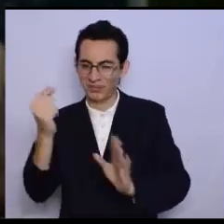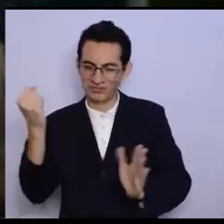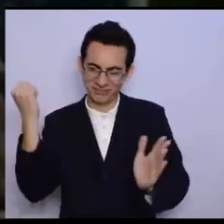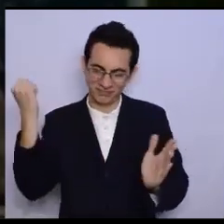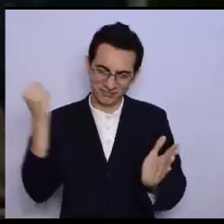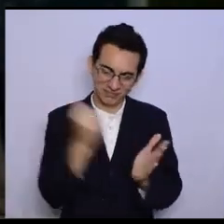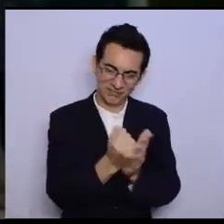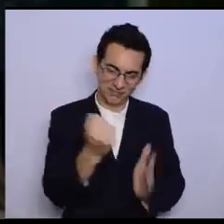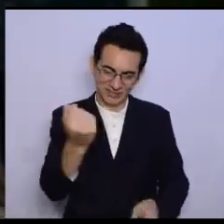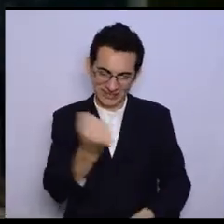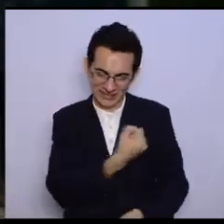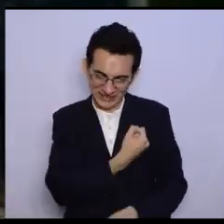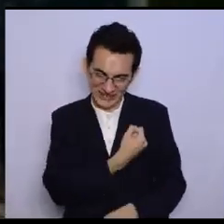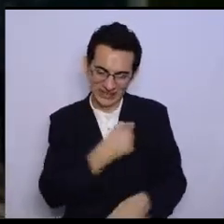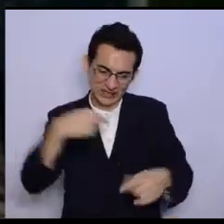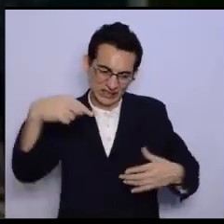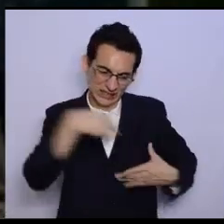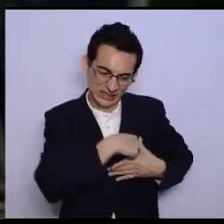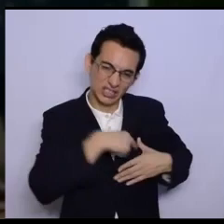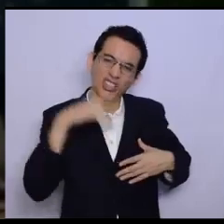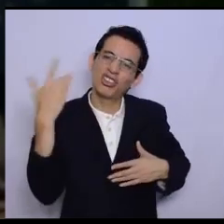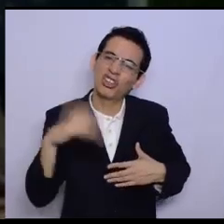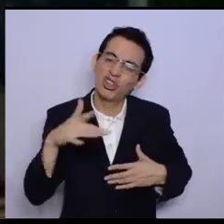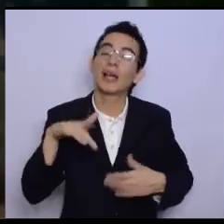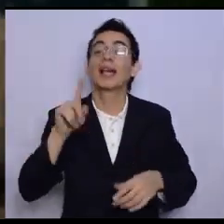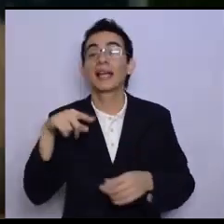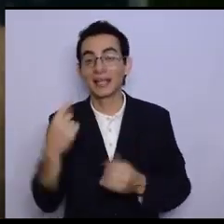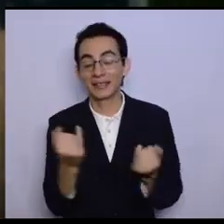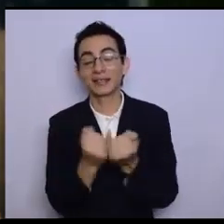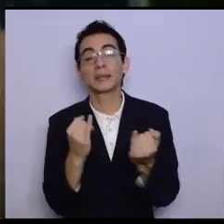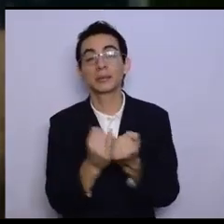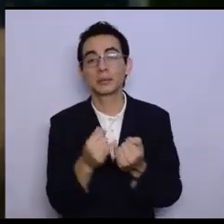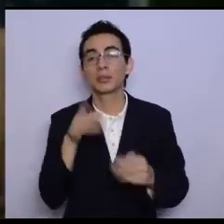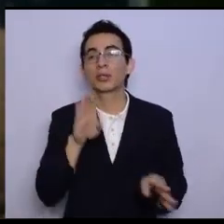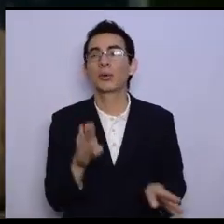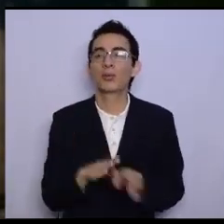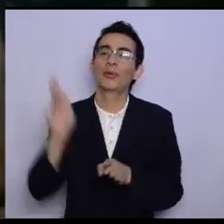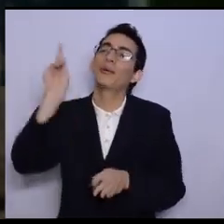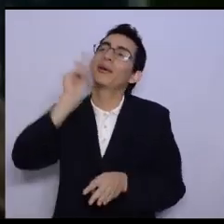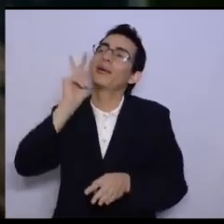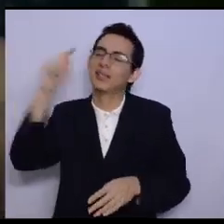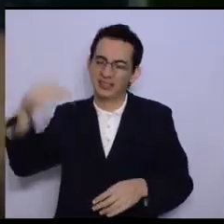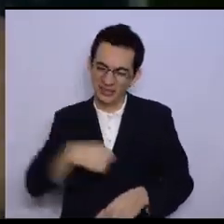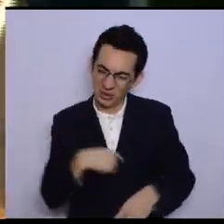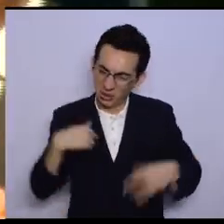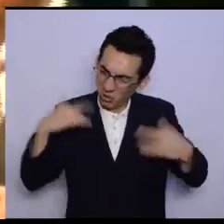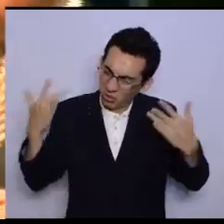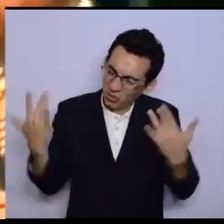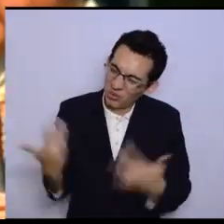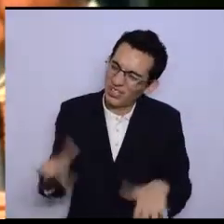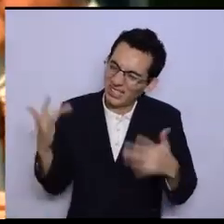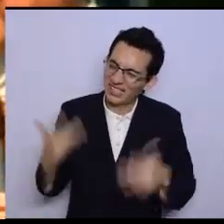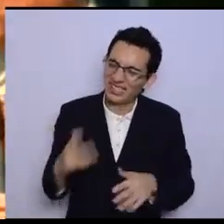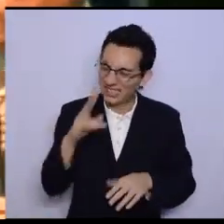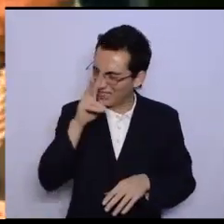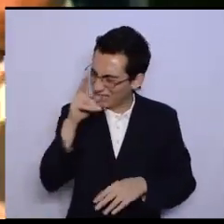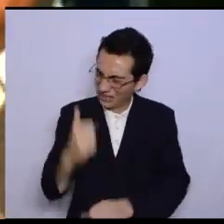físico. Y lo dice, un mensajero de Satanás que me abofetee para que no me